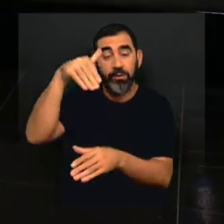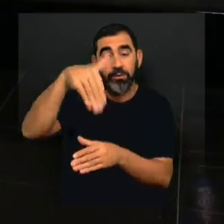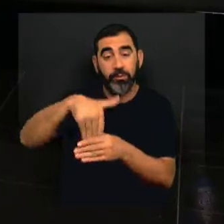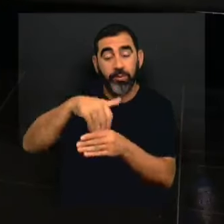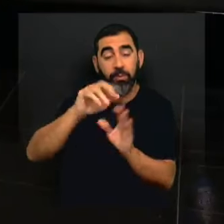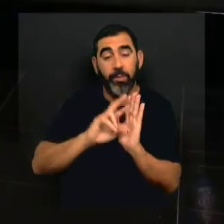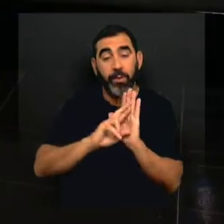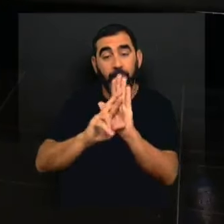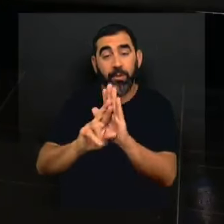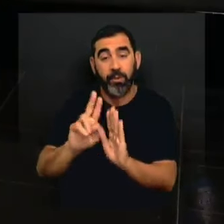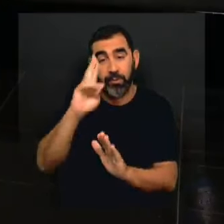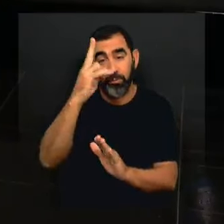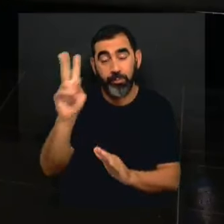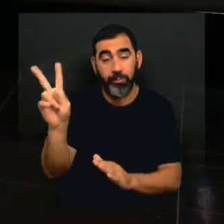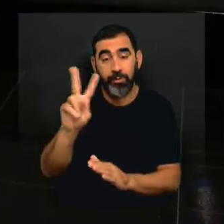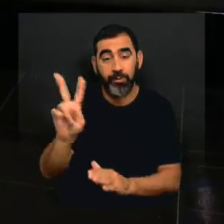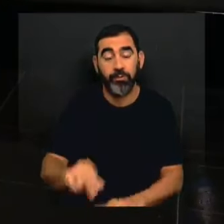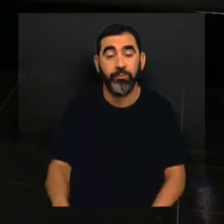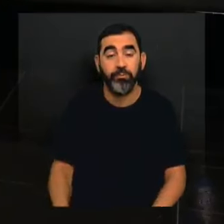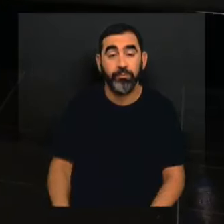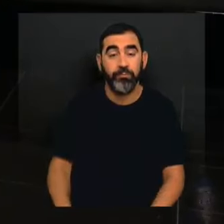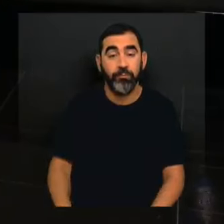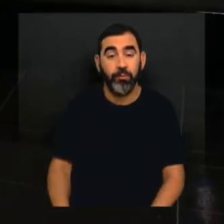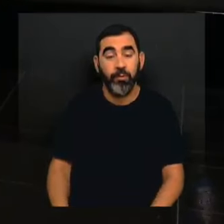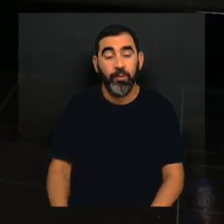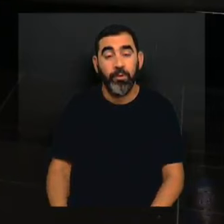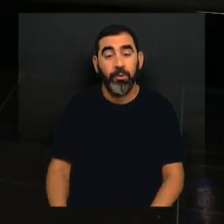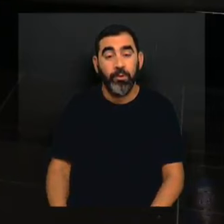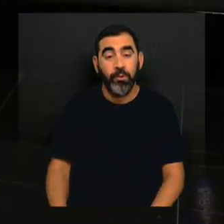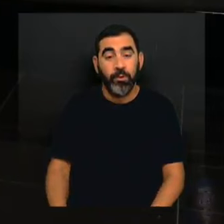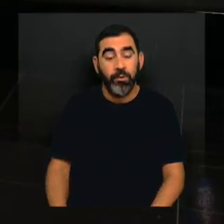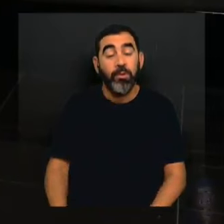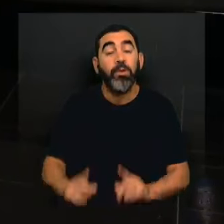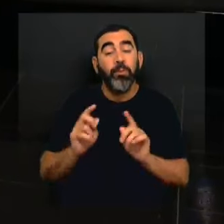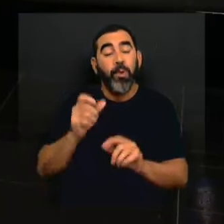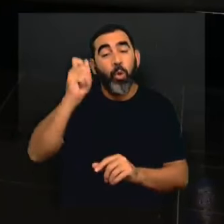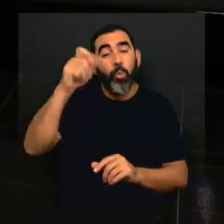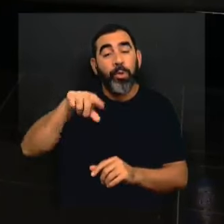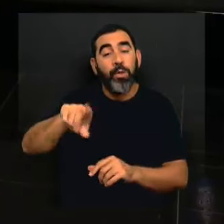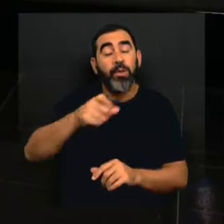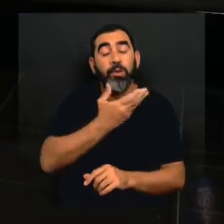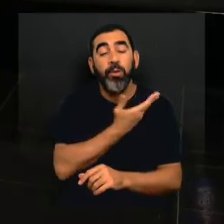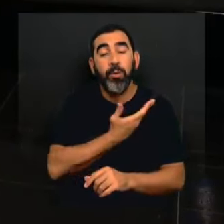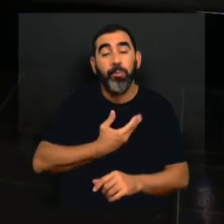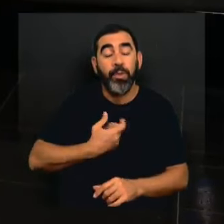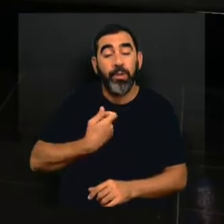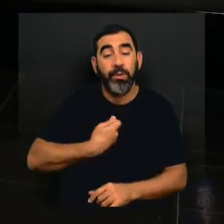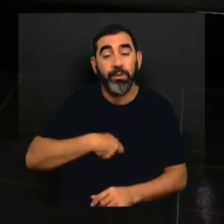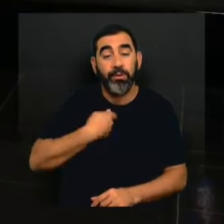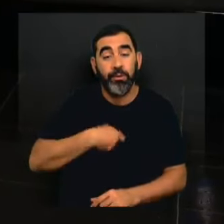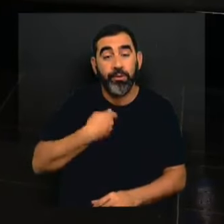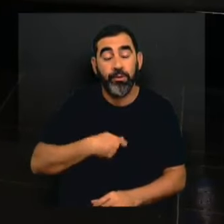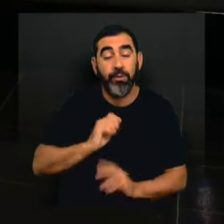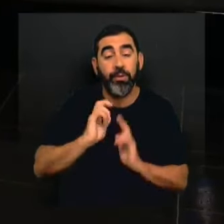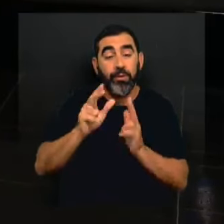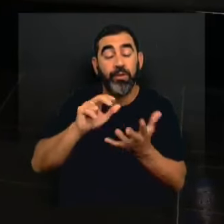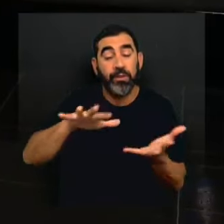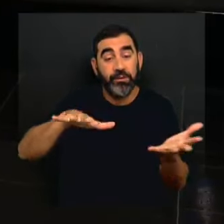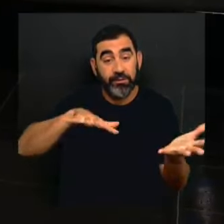representante de Uruguay en Venezuela y el nombre es Silvana Montes dioca y sobre Venezuela también opinó el expresidente de la República José Mujica dijo que la